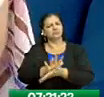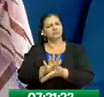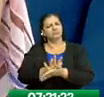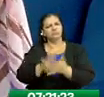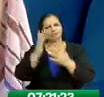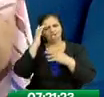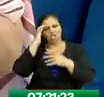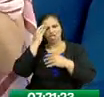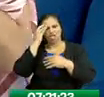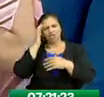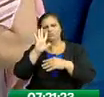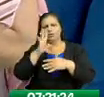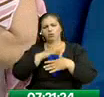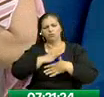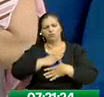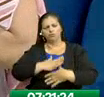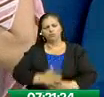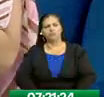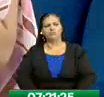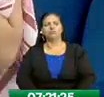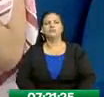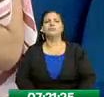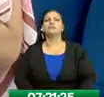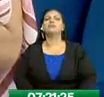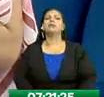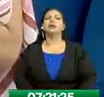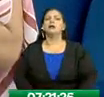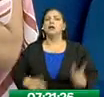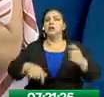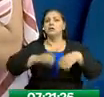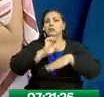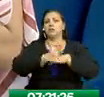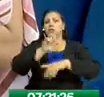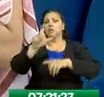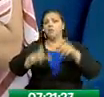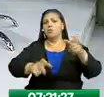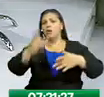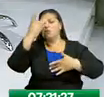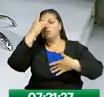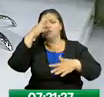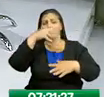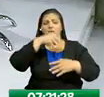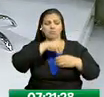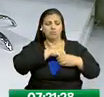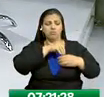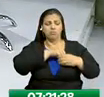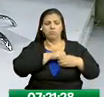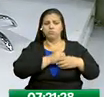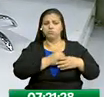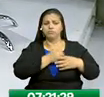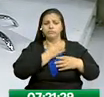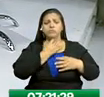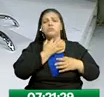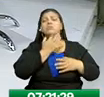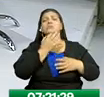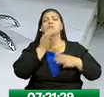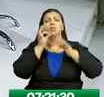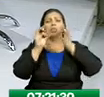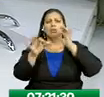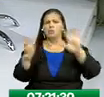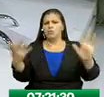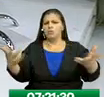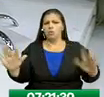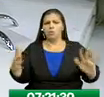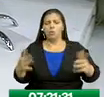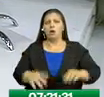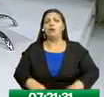y está descartada, más bien para hablar con propiedad, la presencia del coronavirus en el país. Exactamente. Mientras esperemos, no se conozcan los resultados,